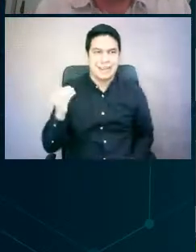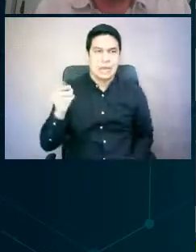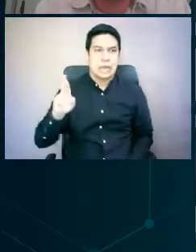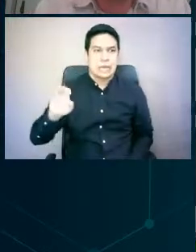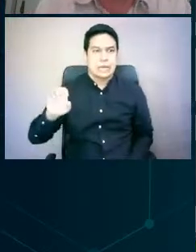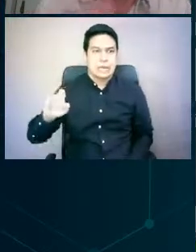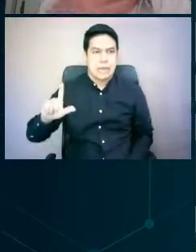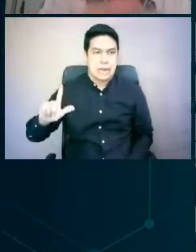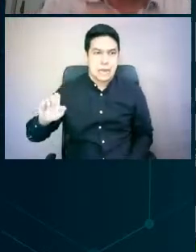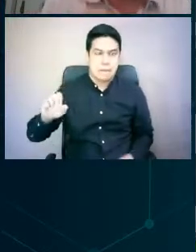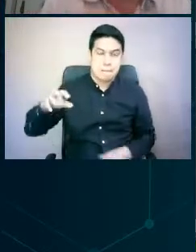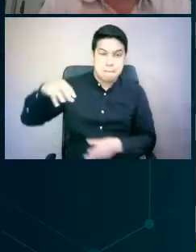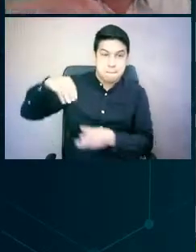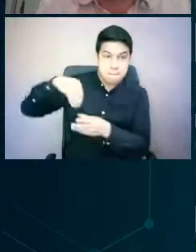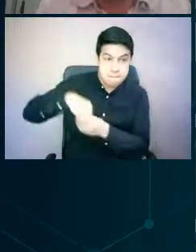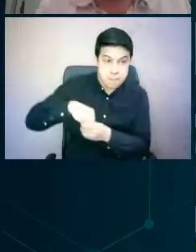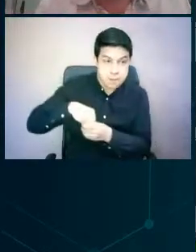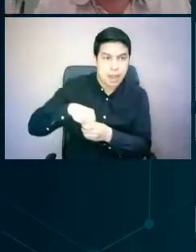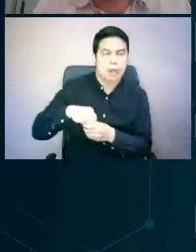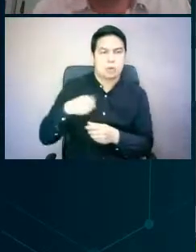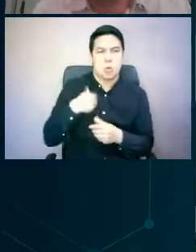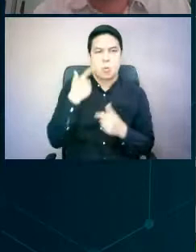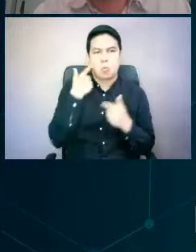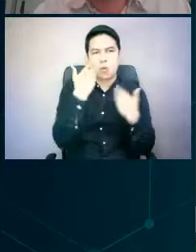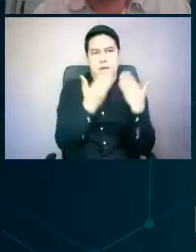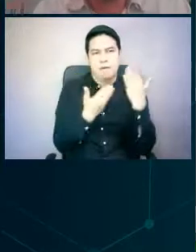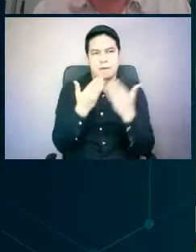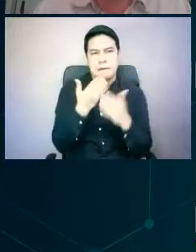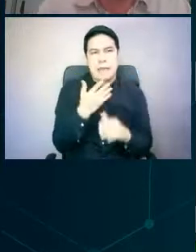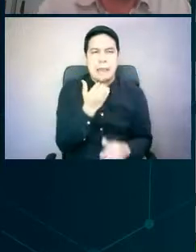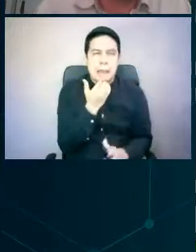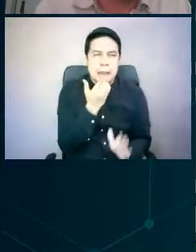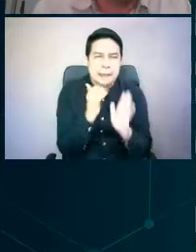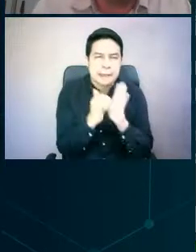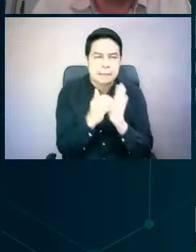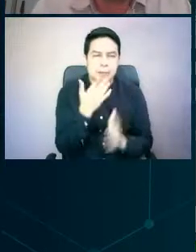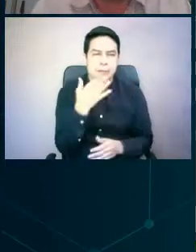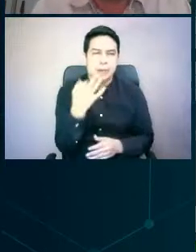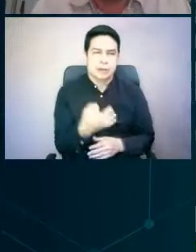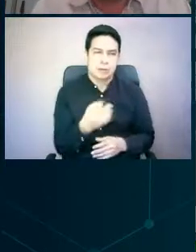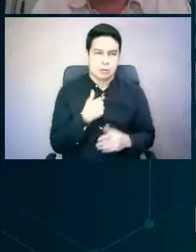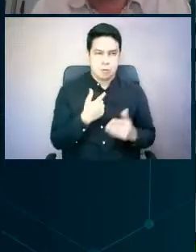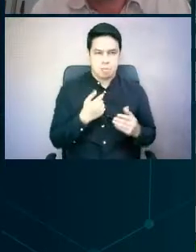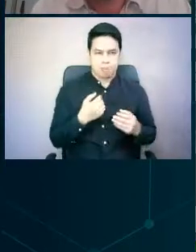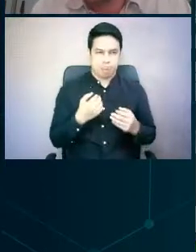recrear escenarios de la vida real bajo un escenario de laboratorio. ¿Listo?